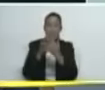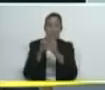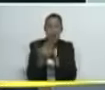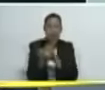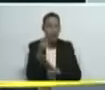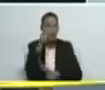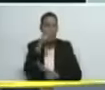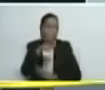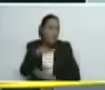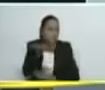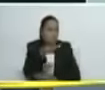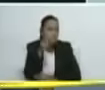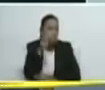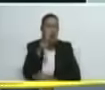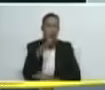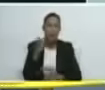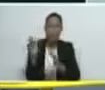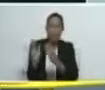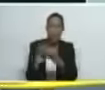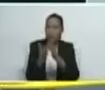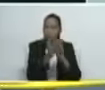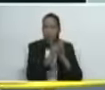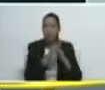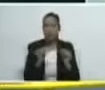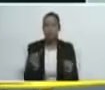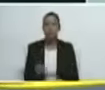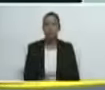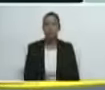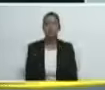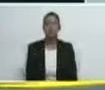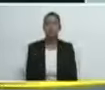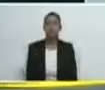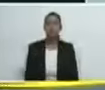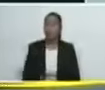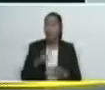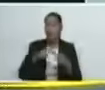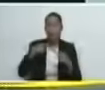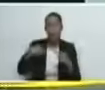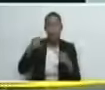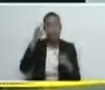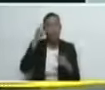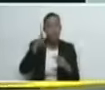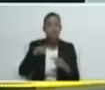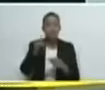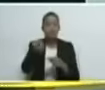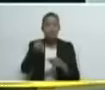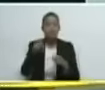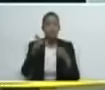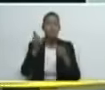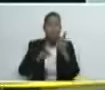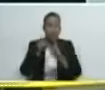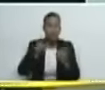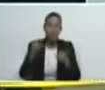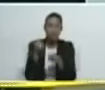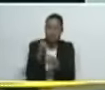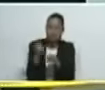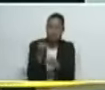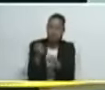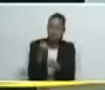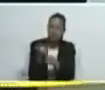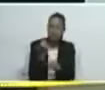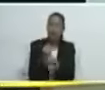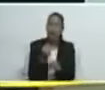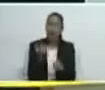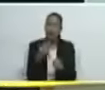pueblo, que día a día trabajan como trabajo yo por nuestra